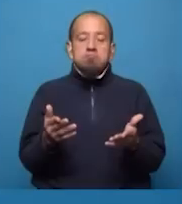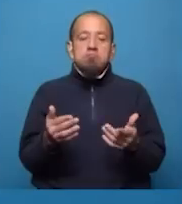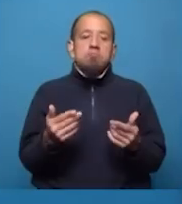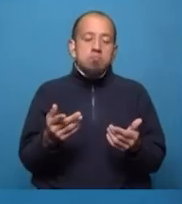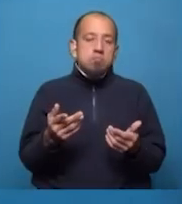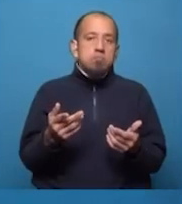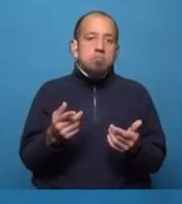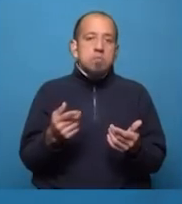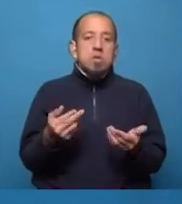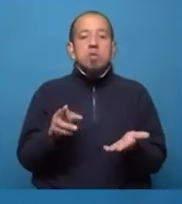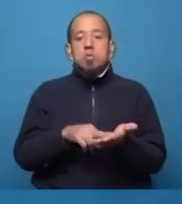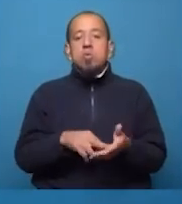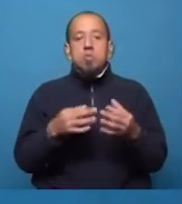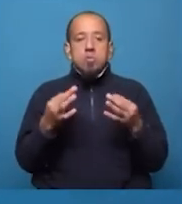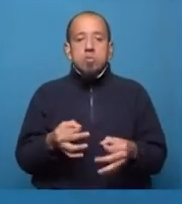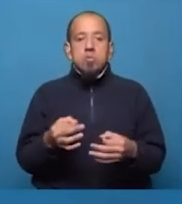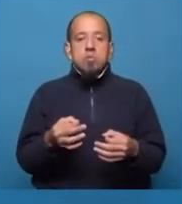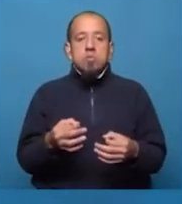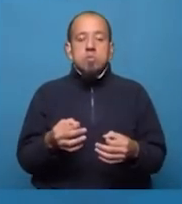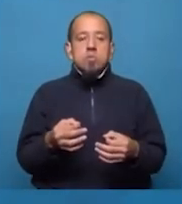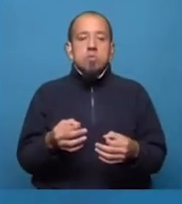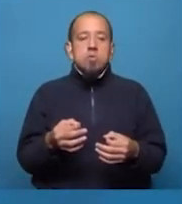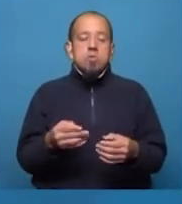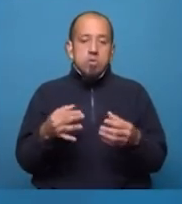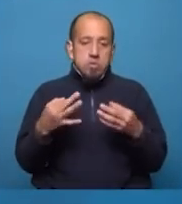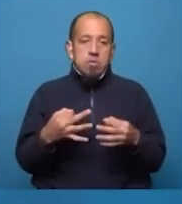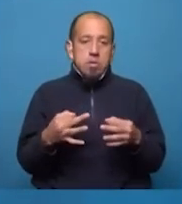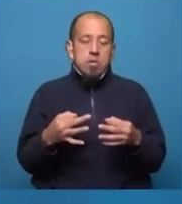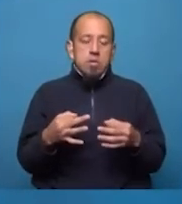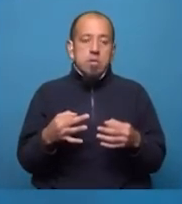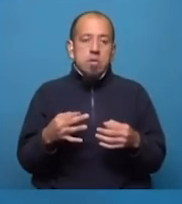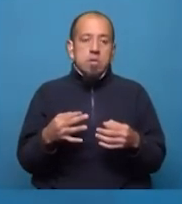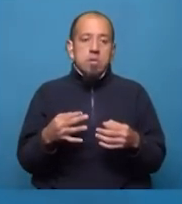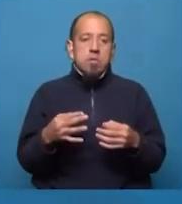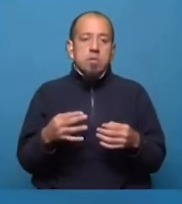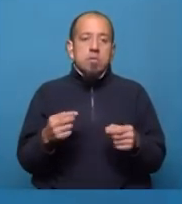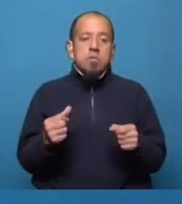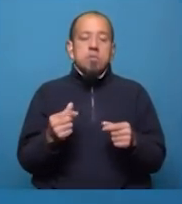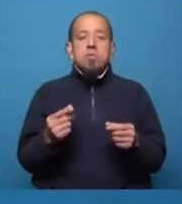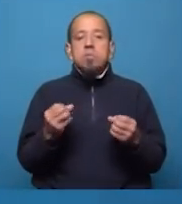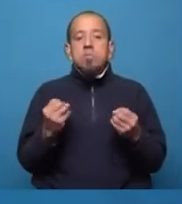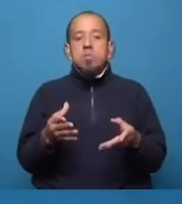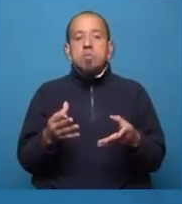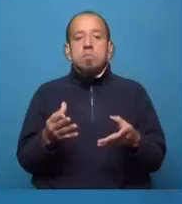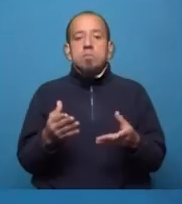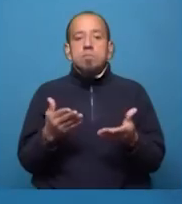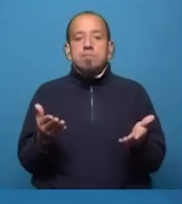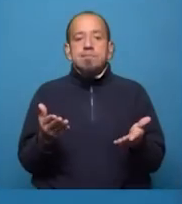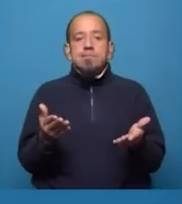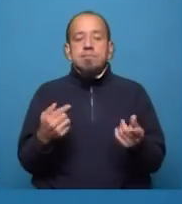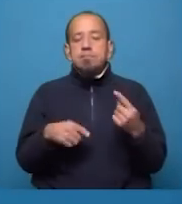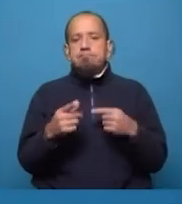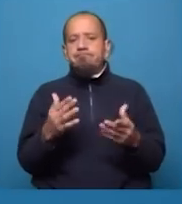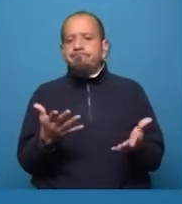en el sentido de que frente a un hecho así correspondía este tomar una medida porque si no seguimos alimentando